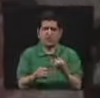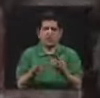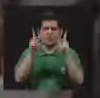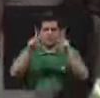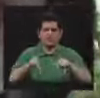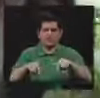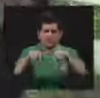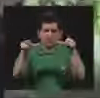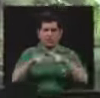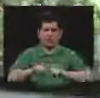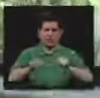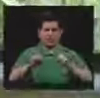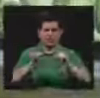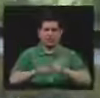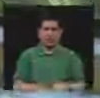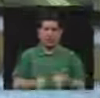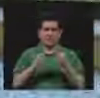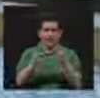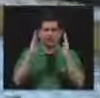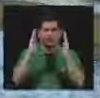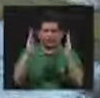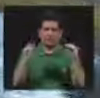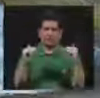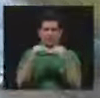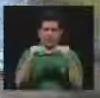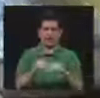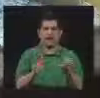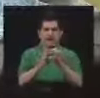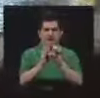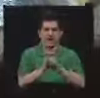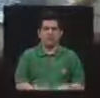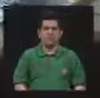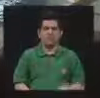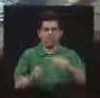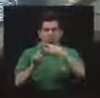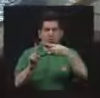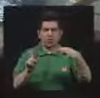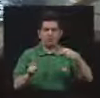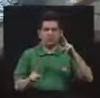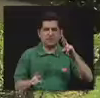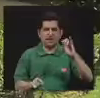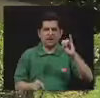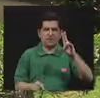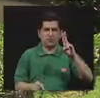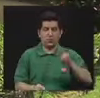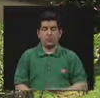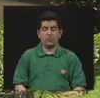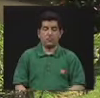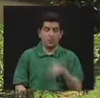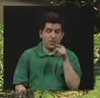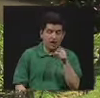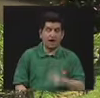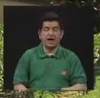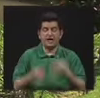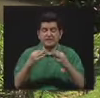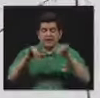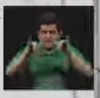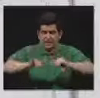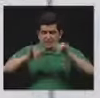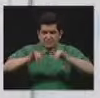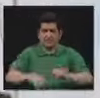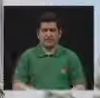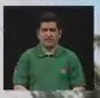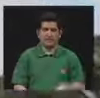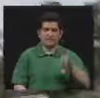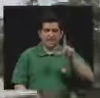a diferencia de otros modelos de turismo a gran escala, como el conocido Hotel Río. A pesar de la visión de sostenibilidad de la Fortuna de San Carlos,